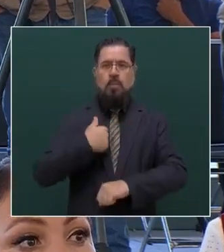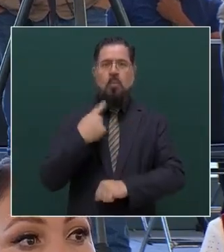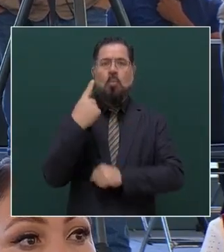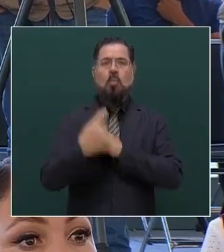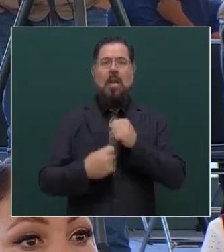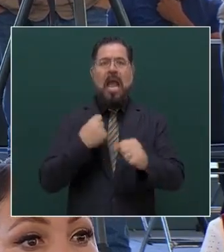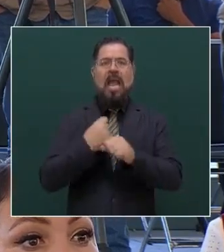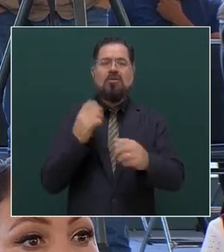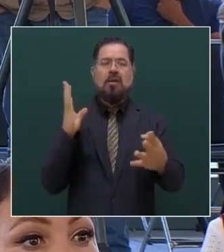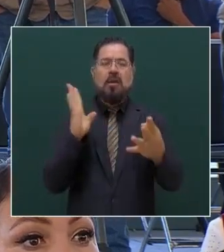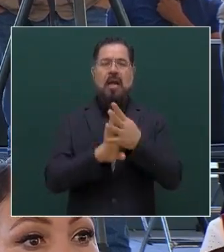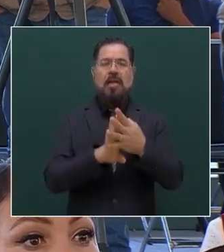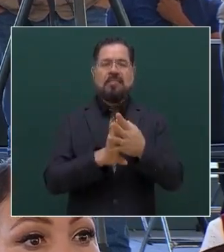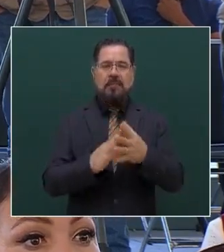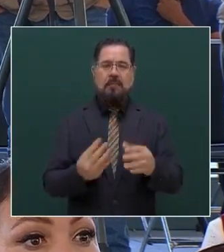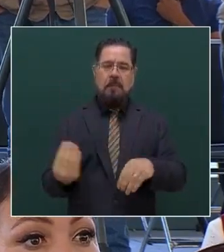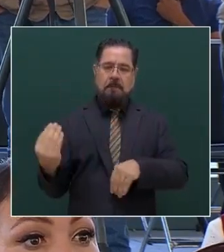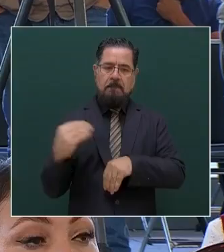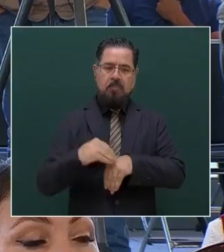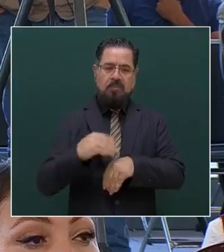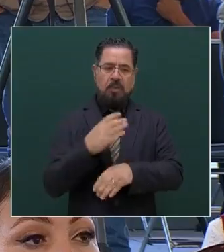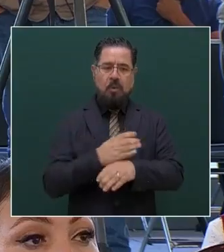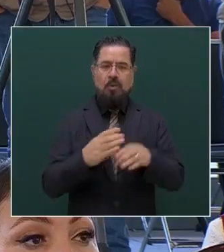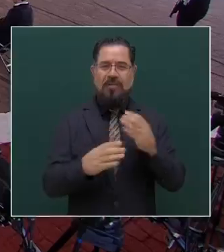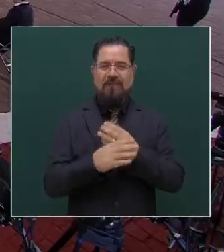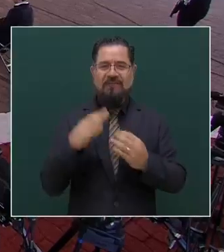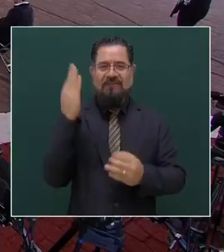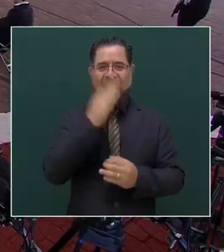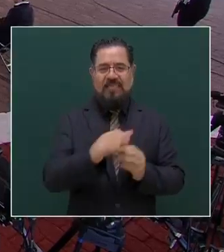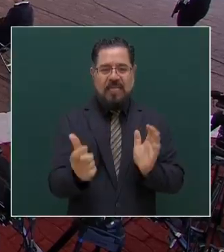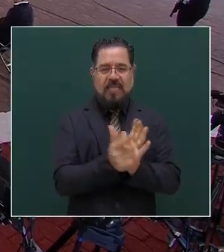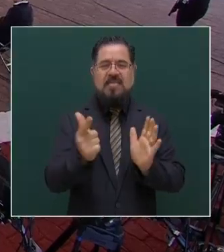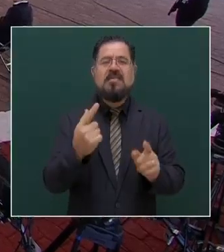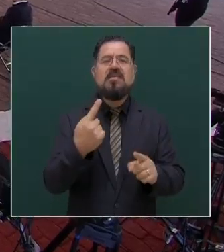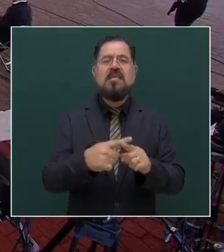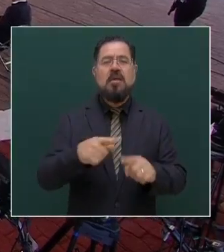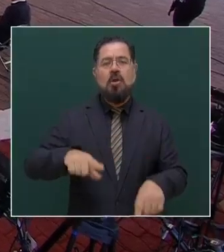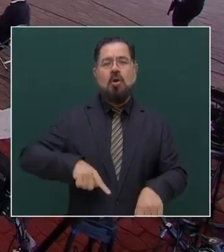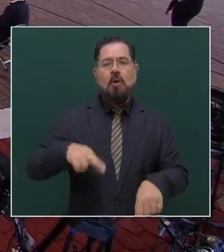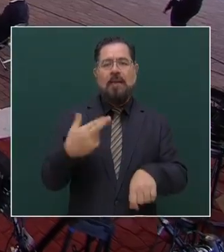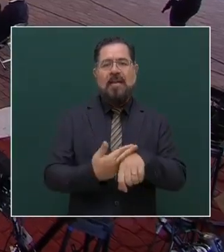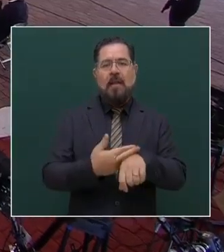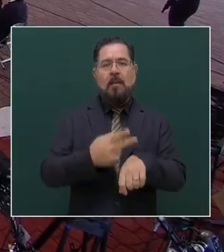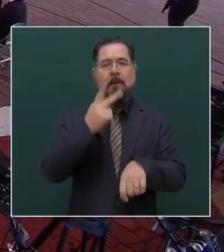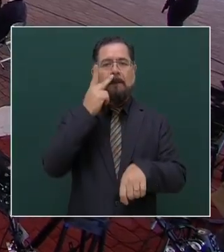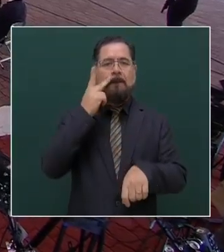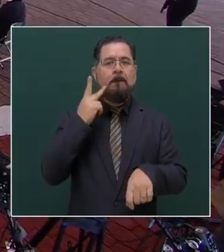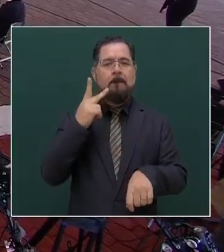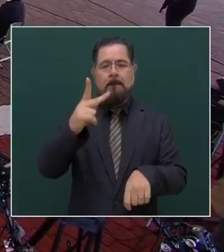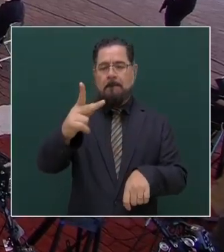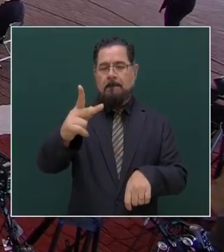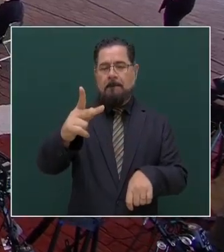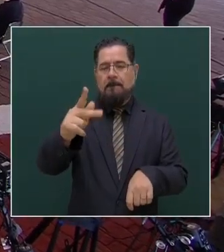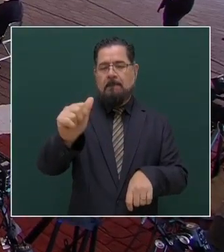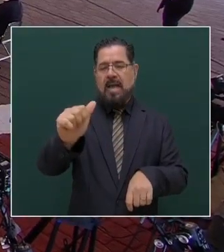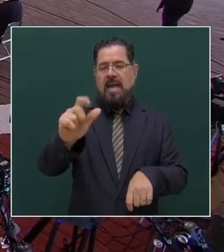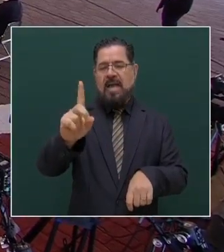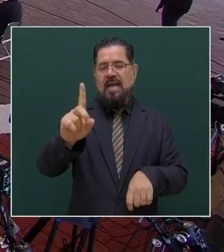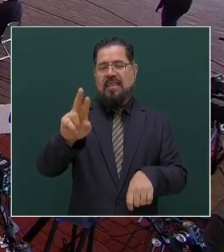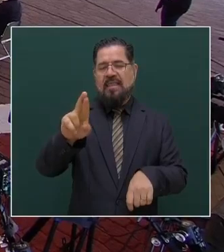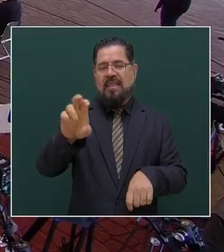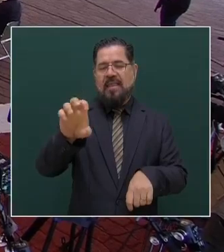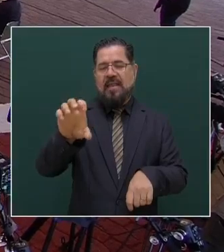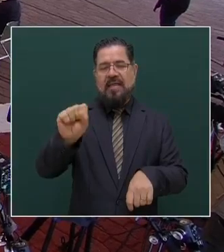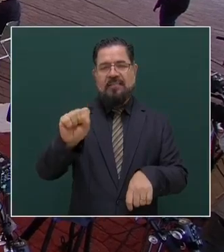Me fabricaron delitos, el innombrable Guillermo Padres, nunca me pudieron comprobar nada, pero bueno, me